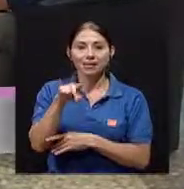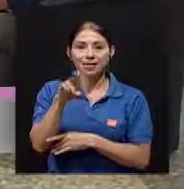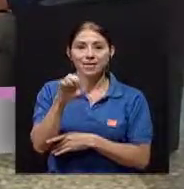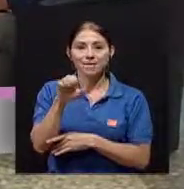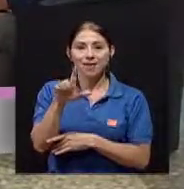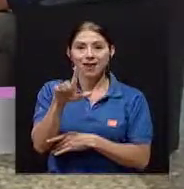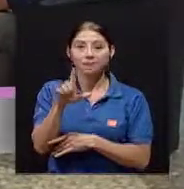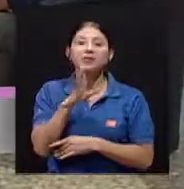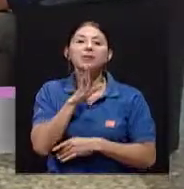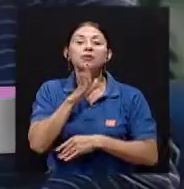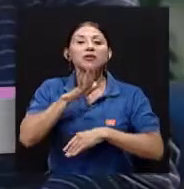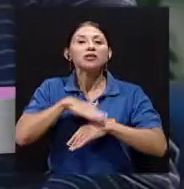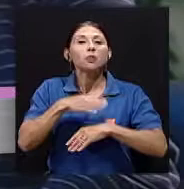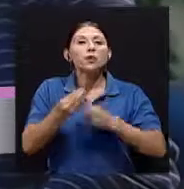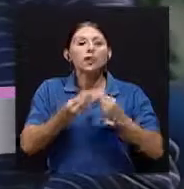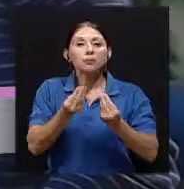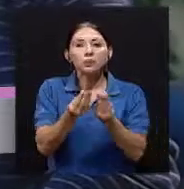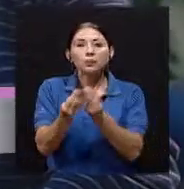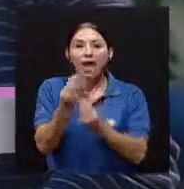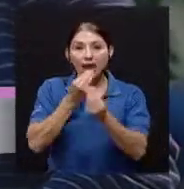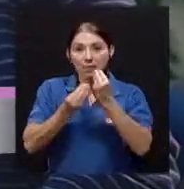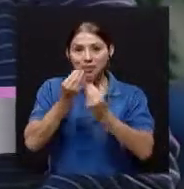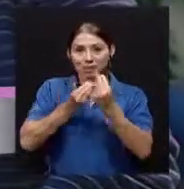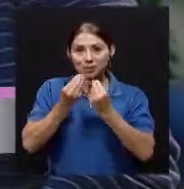la alimentación, más que nada de las